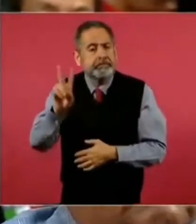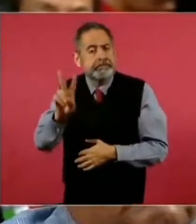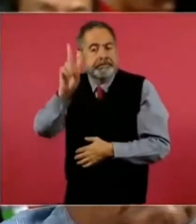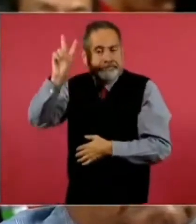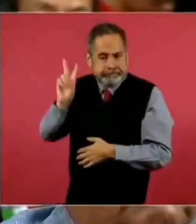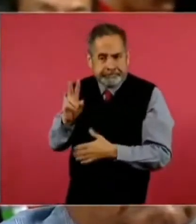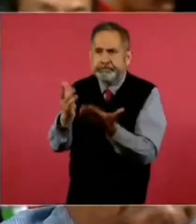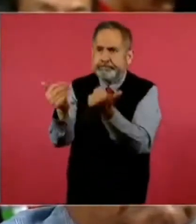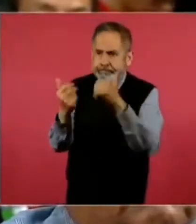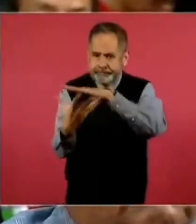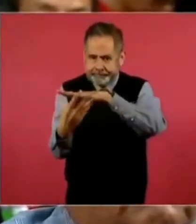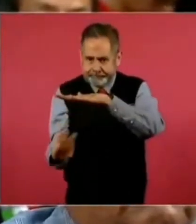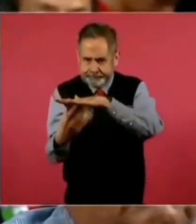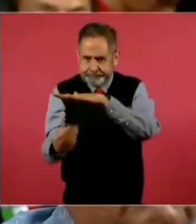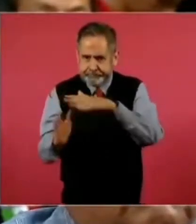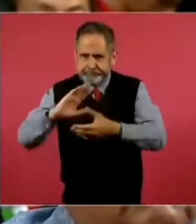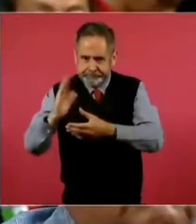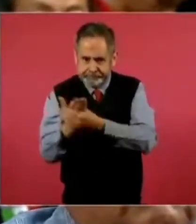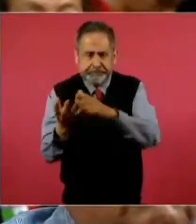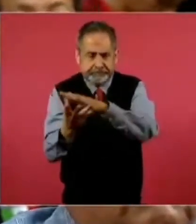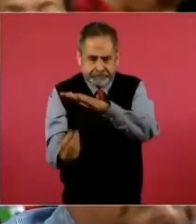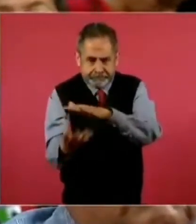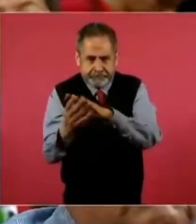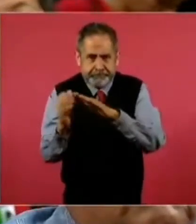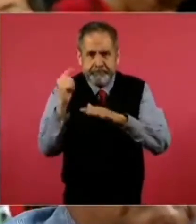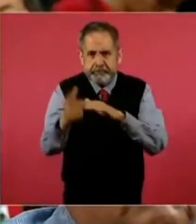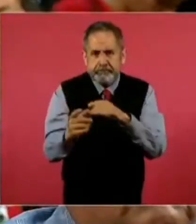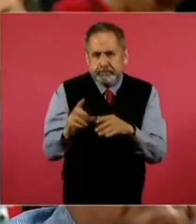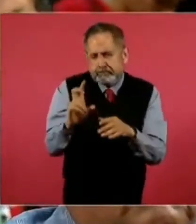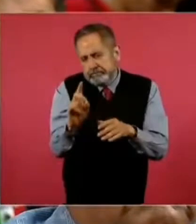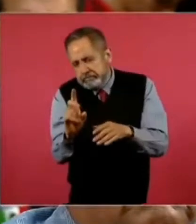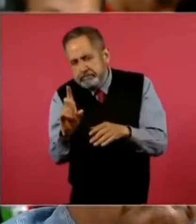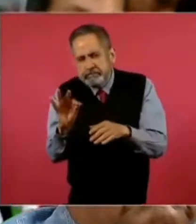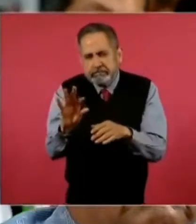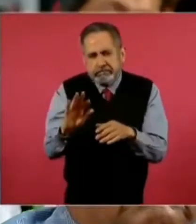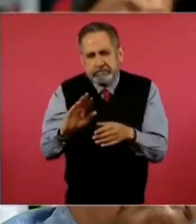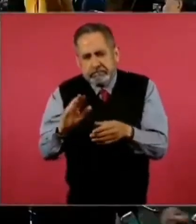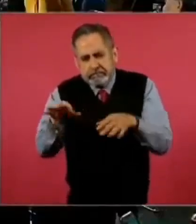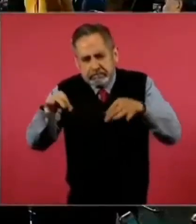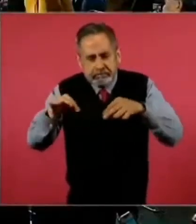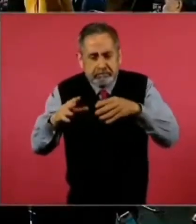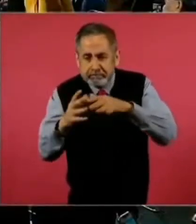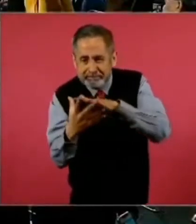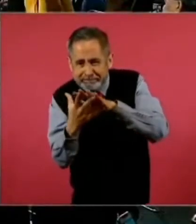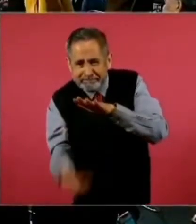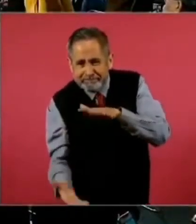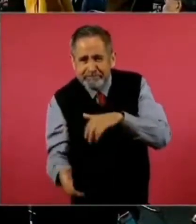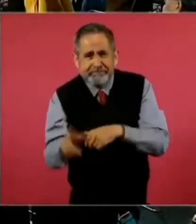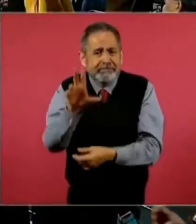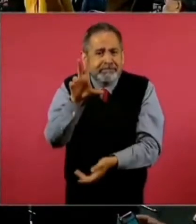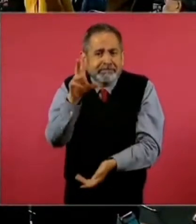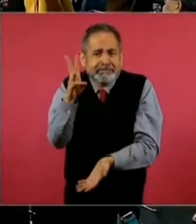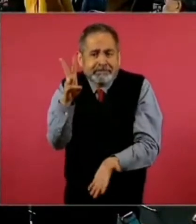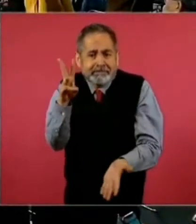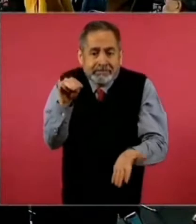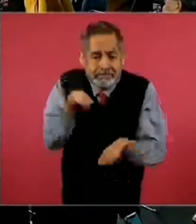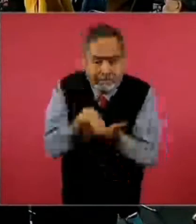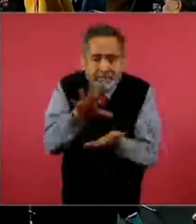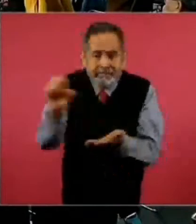copias de la carpeta, yo dije han de ser unas 30, 40 hojas, son más de 3,500